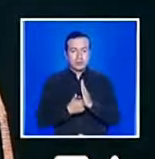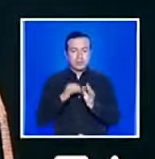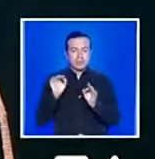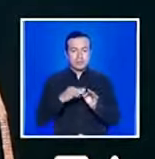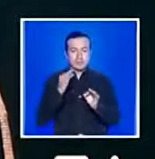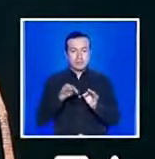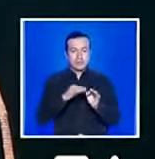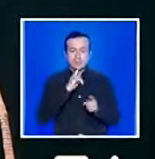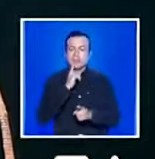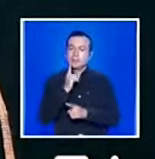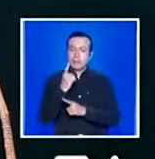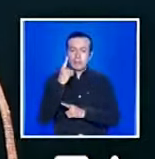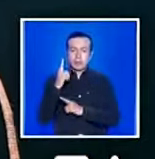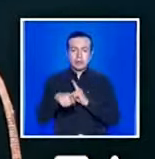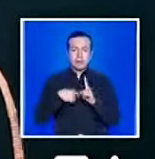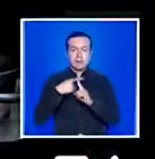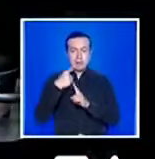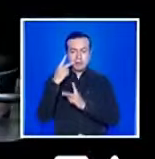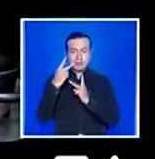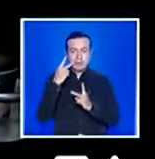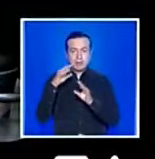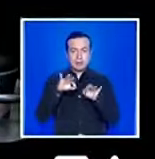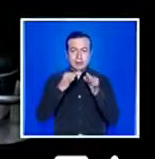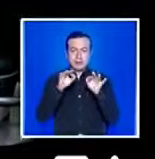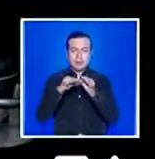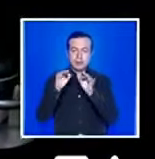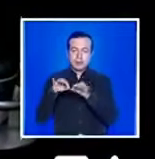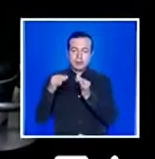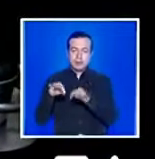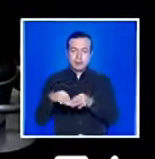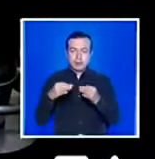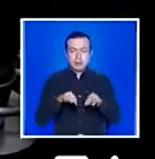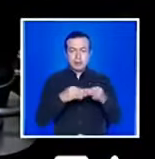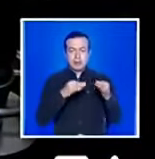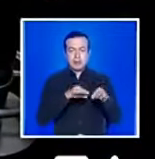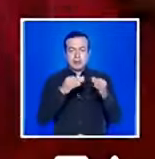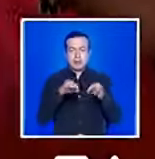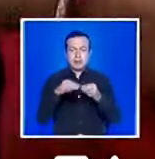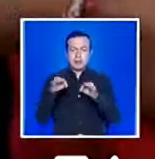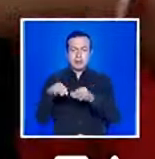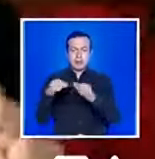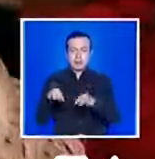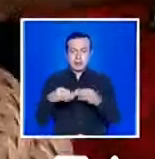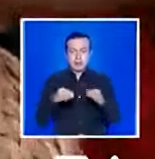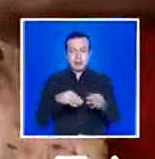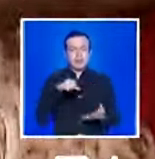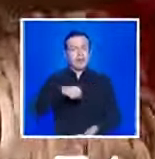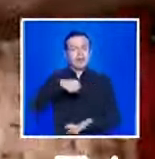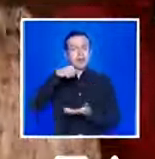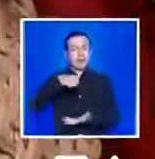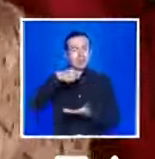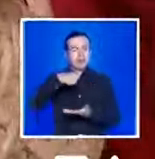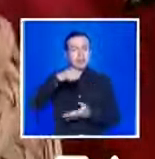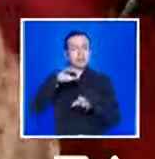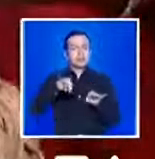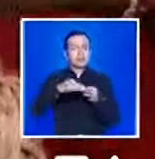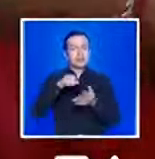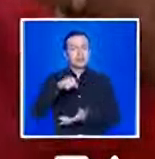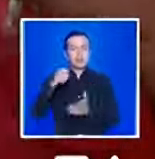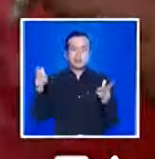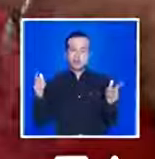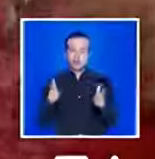de hecho está elaborando también artesanías aquí, Anita, miren ustedes cómo está elaborando precisamente, sí. Esta es una canasta. Sí, una canasta